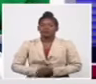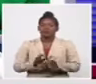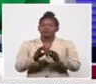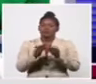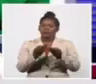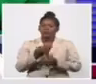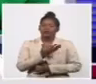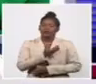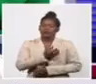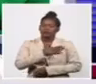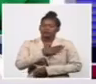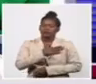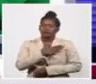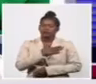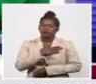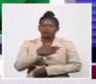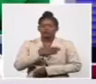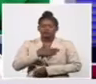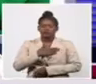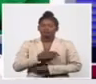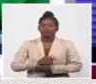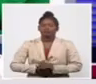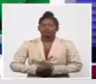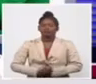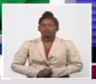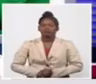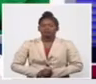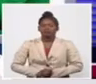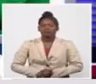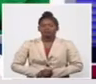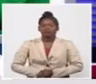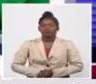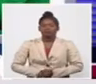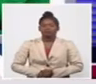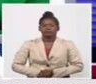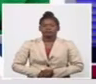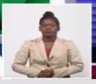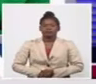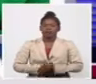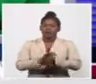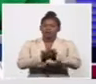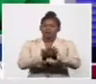familiares y amistades de este paciente que falleció.